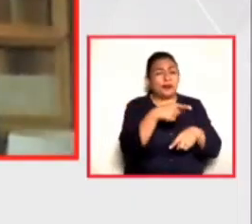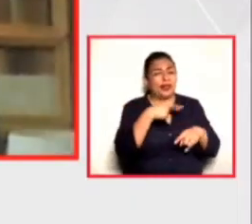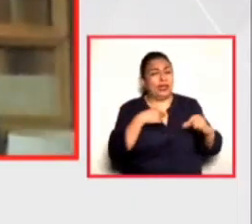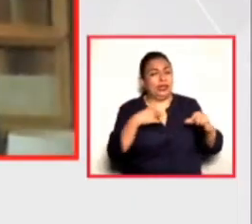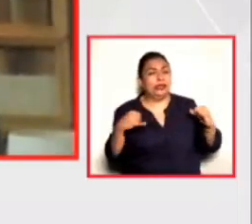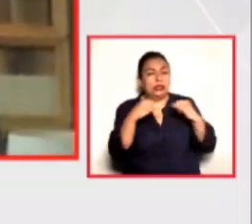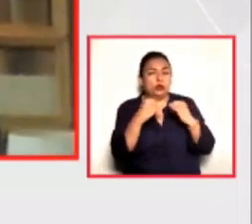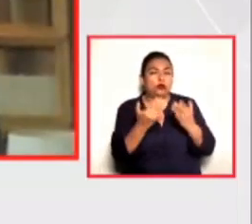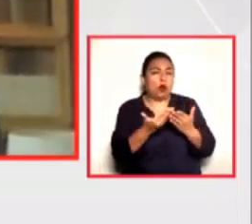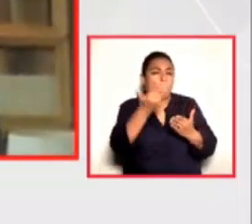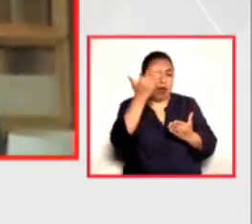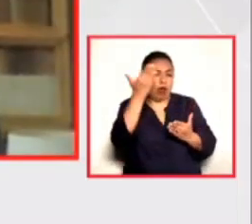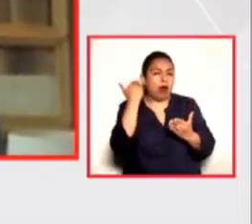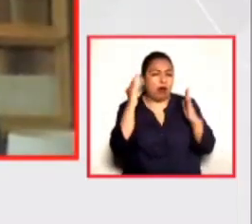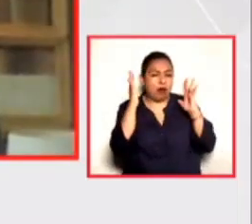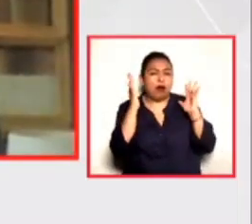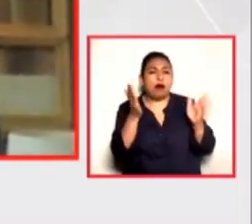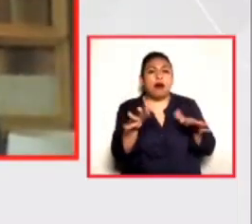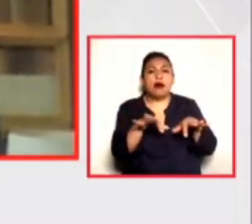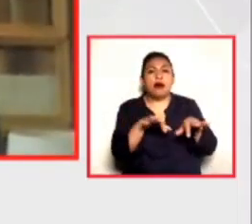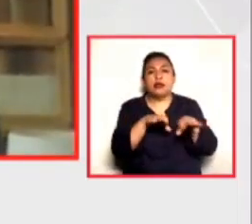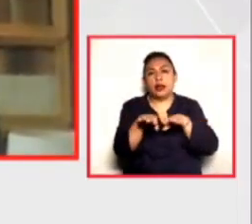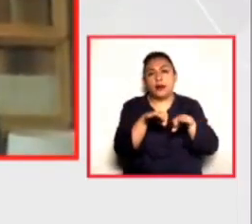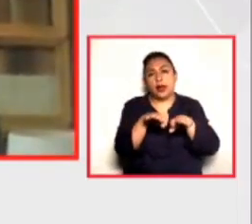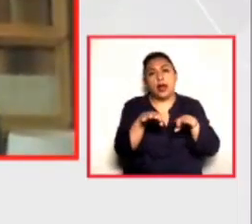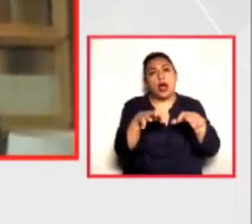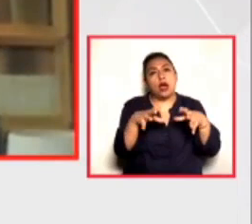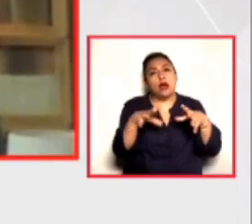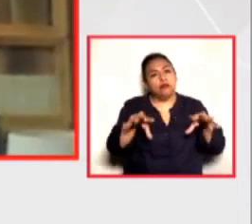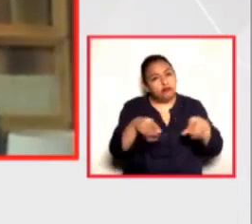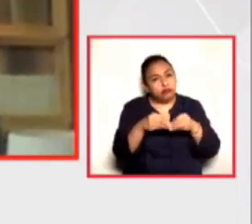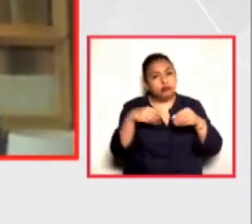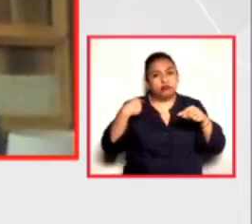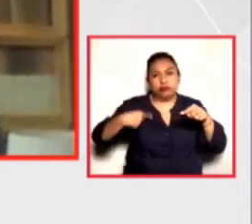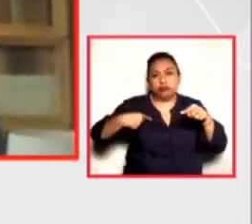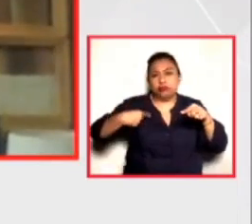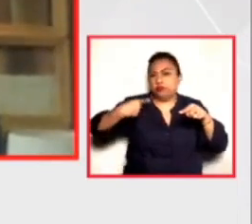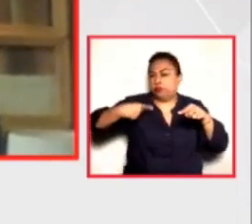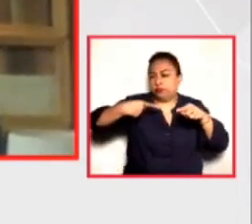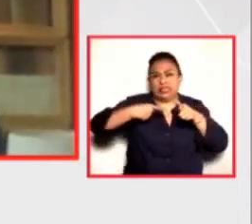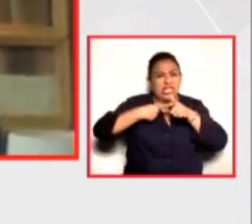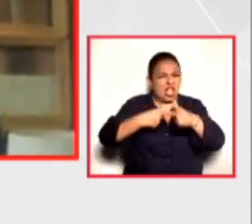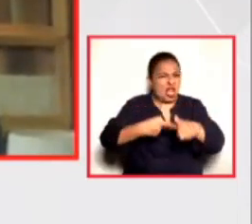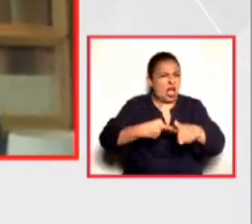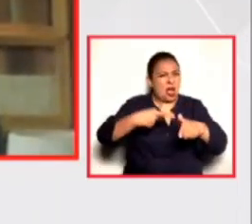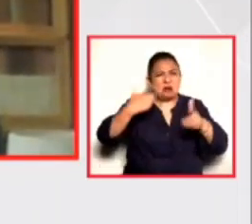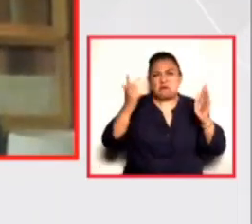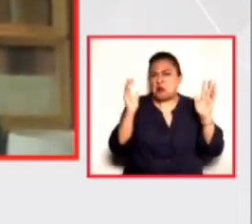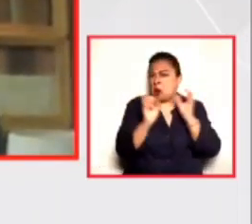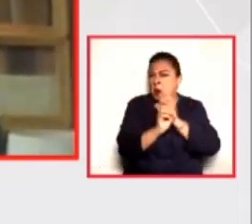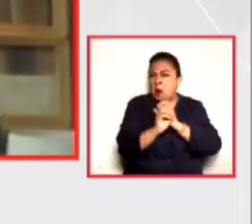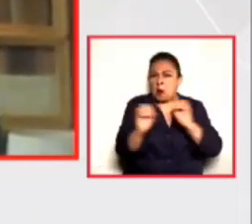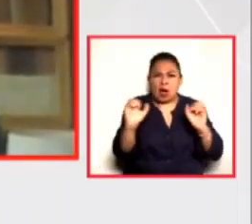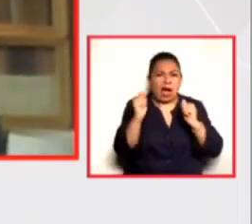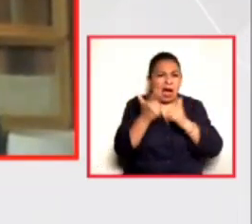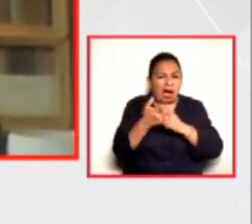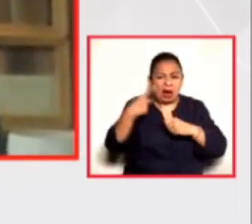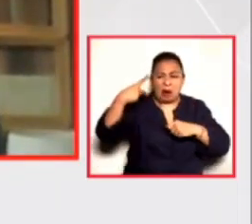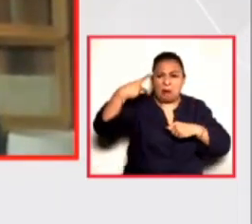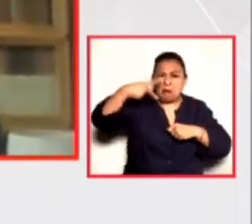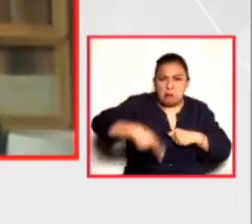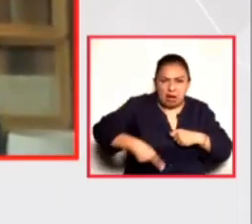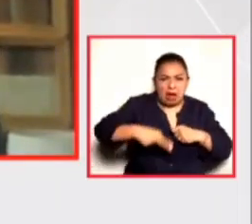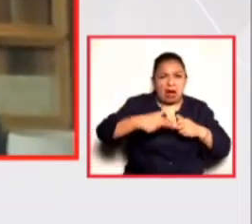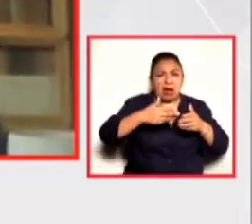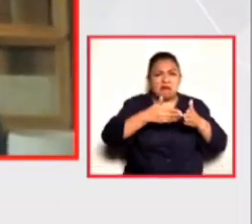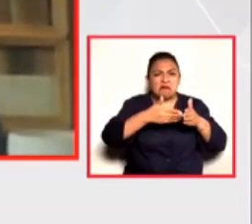entonces ha trabajado de manera continuada, sin ningún hiato, sin ningún lapso,